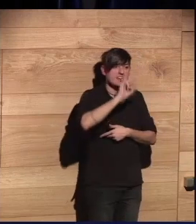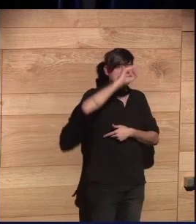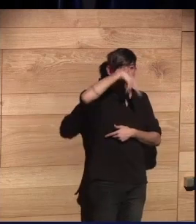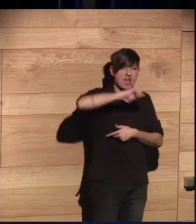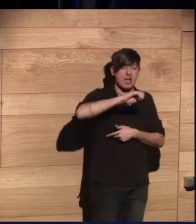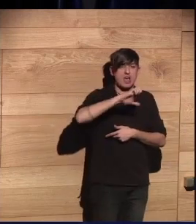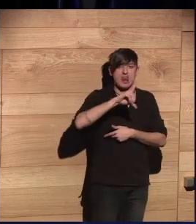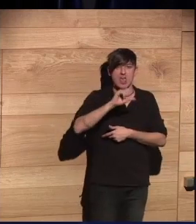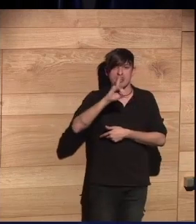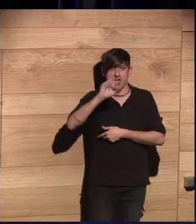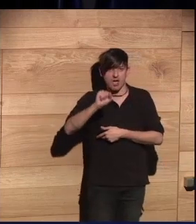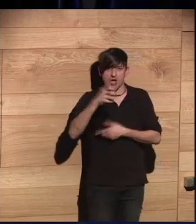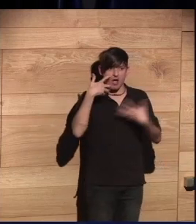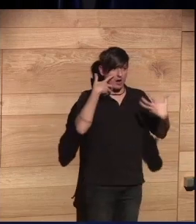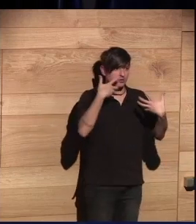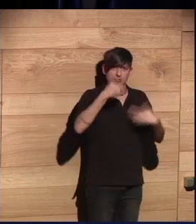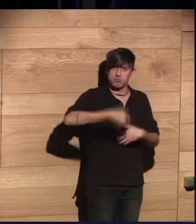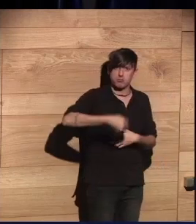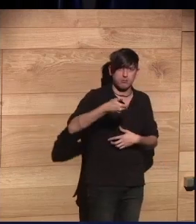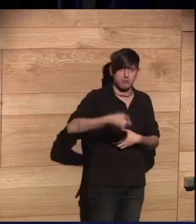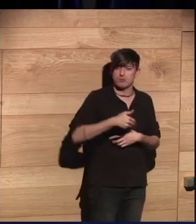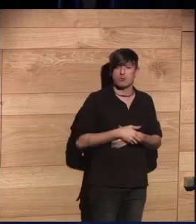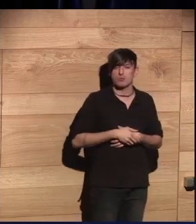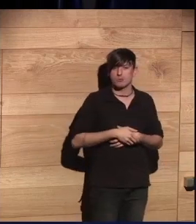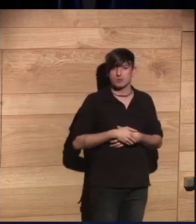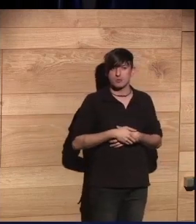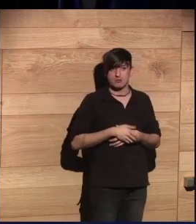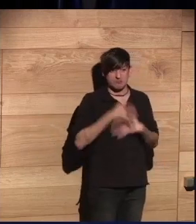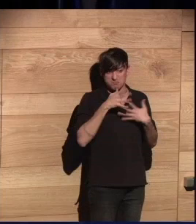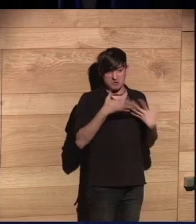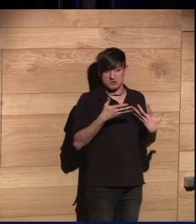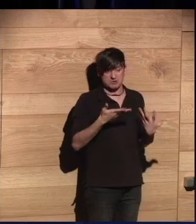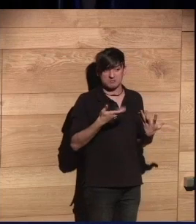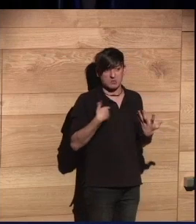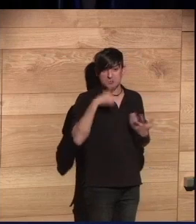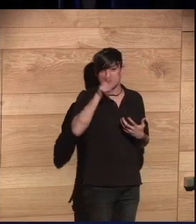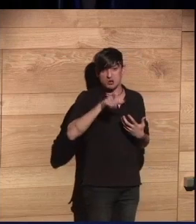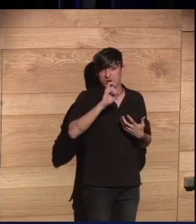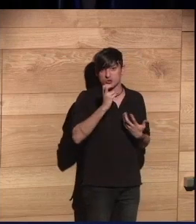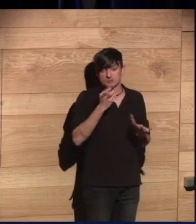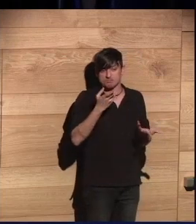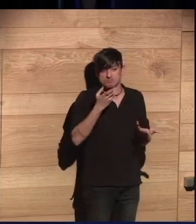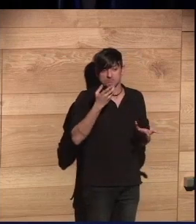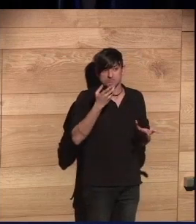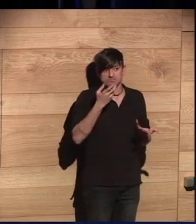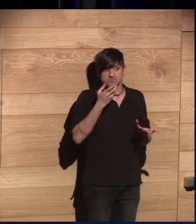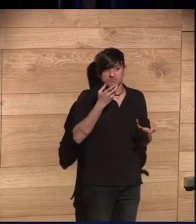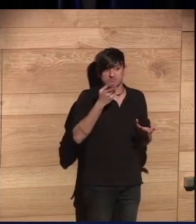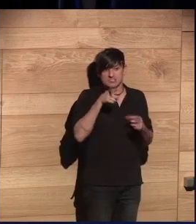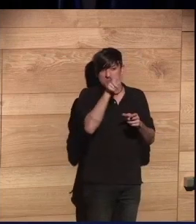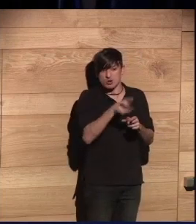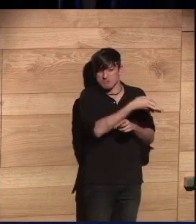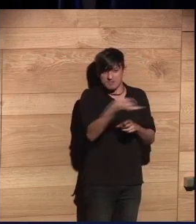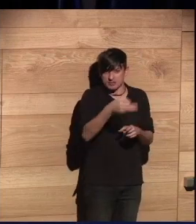Que es una artista inmensa, y a mí hoy en día no se me ocurre otra persona más